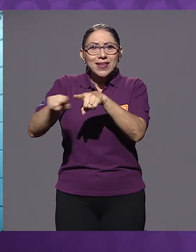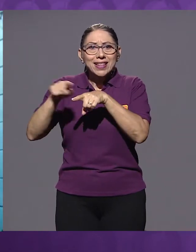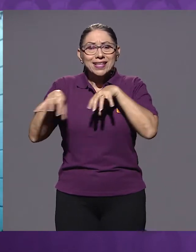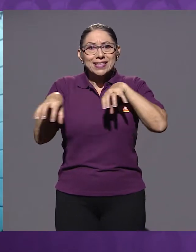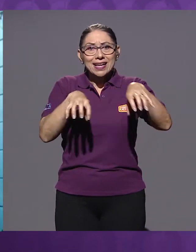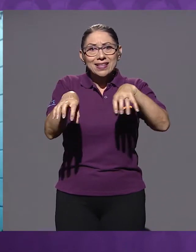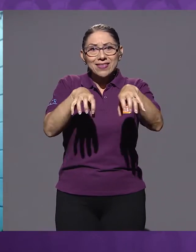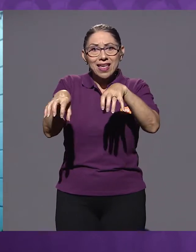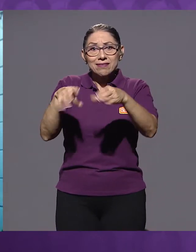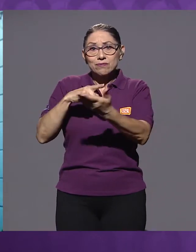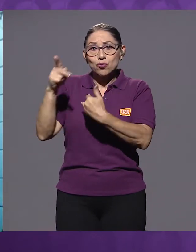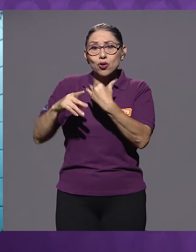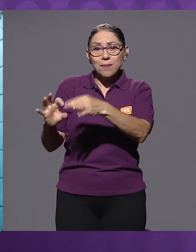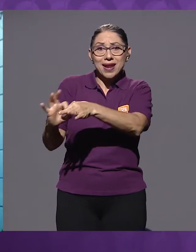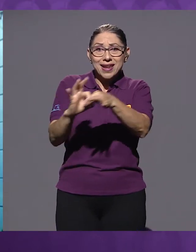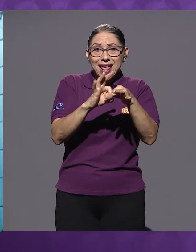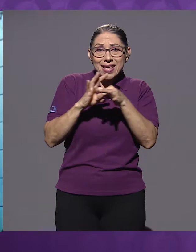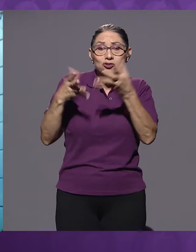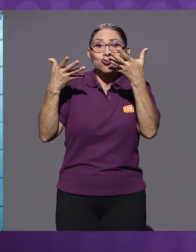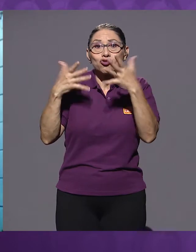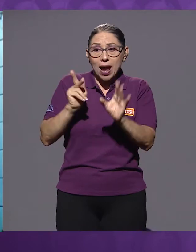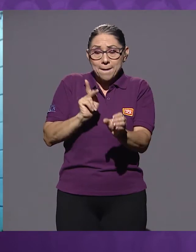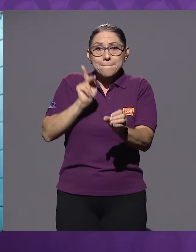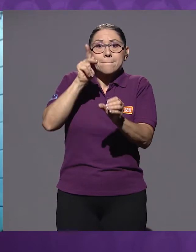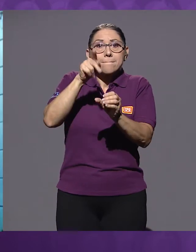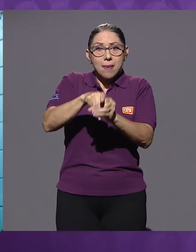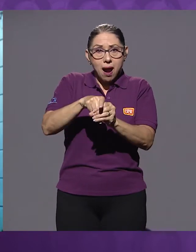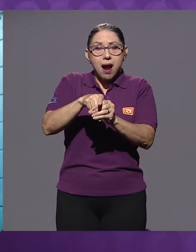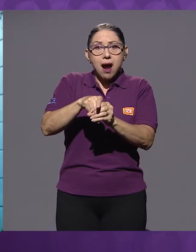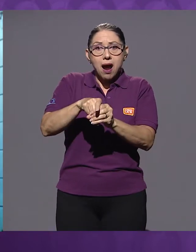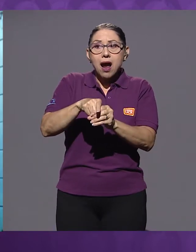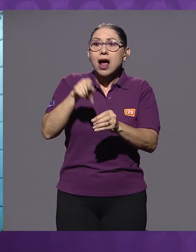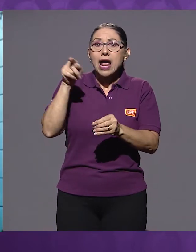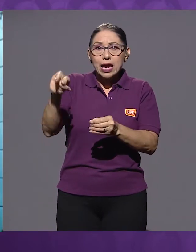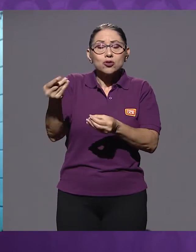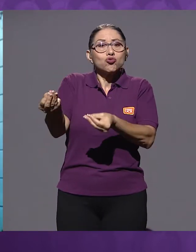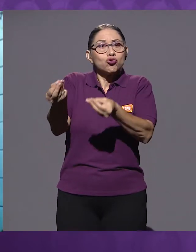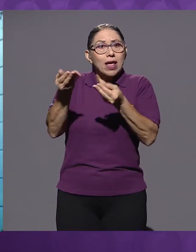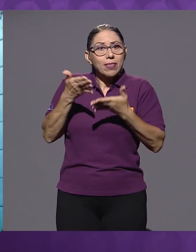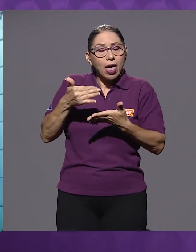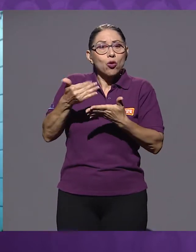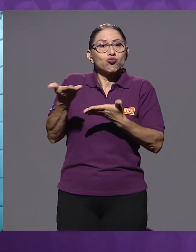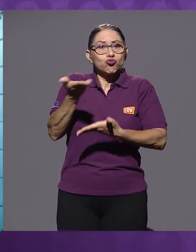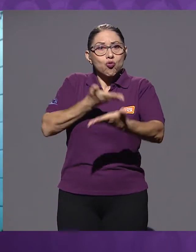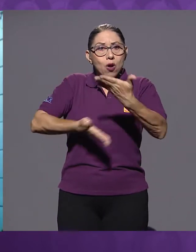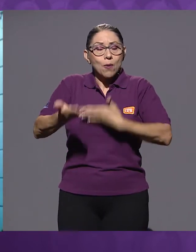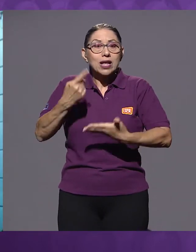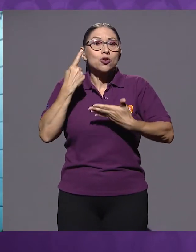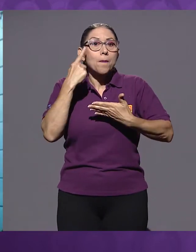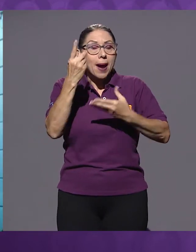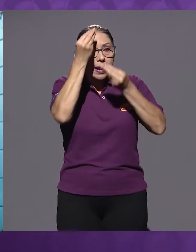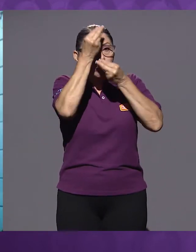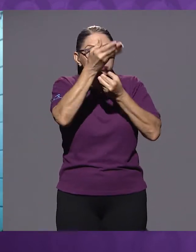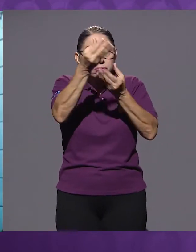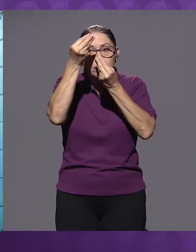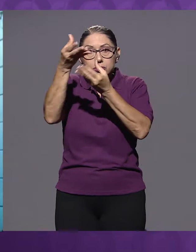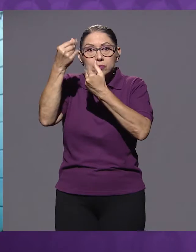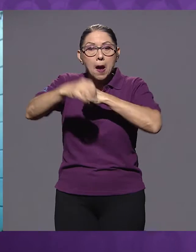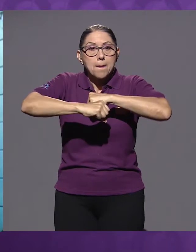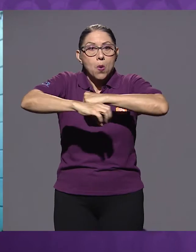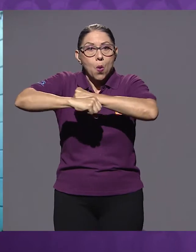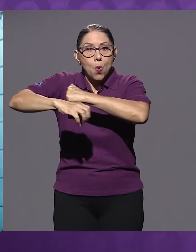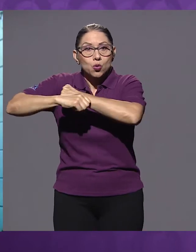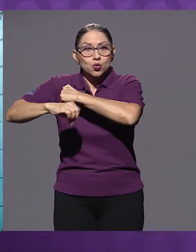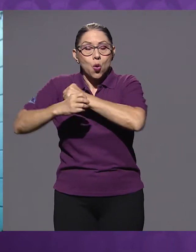en las que Nexus ha estado participando, que nos ha dado esa gran colaboración en la promoción, así para que